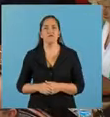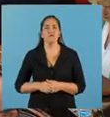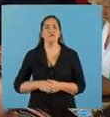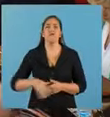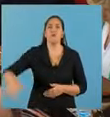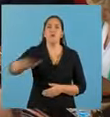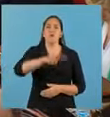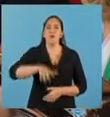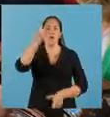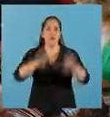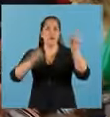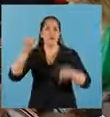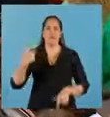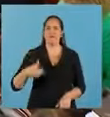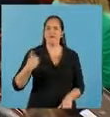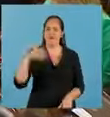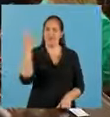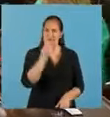argentino.